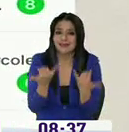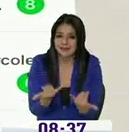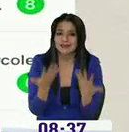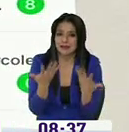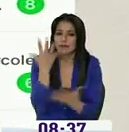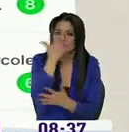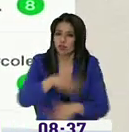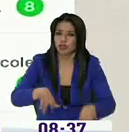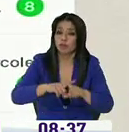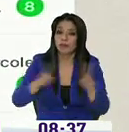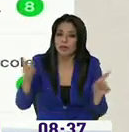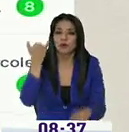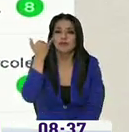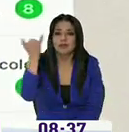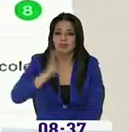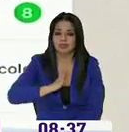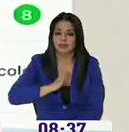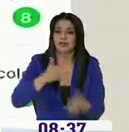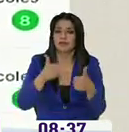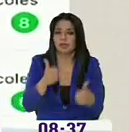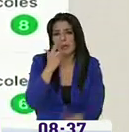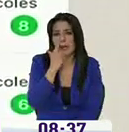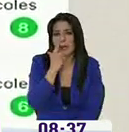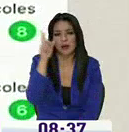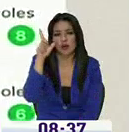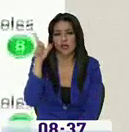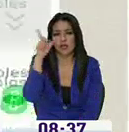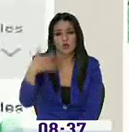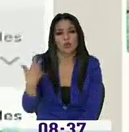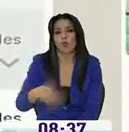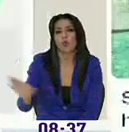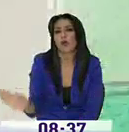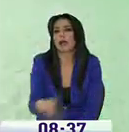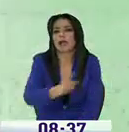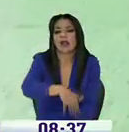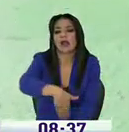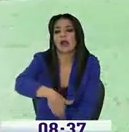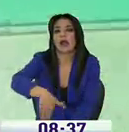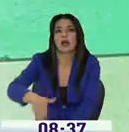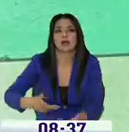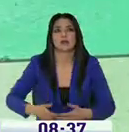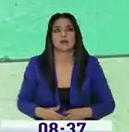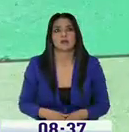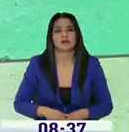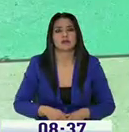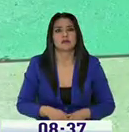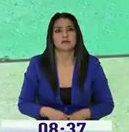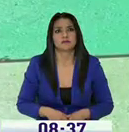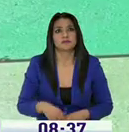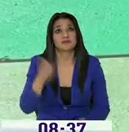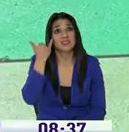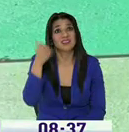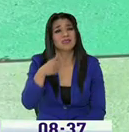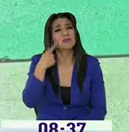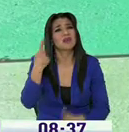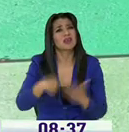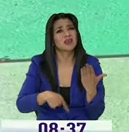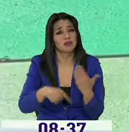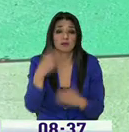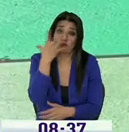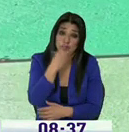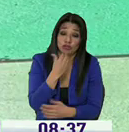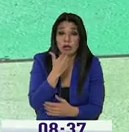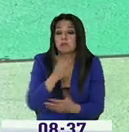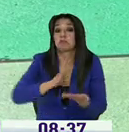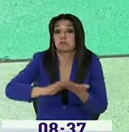a la ciudad, hay que tener en cuenta lo más normal y lógico, no mandar a cualquier cosa que hagan cosas. Bueno, sí, ¿no? O sea, ¿cuál es la idea de esto? O sea,